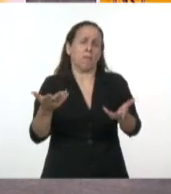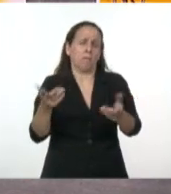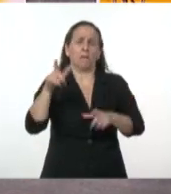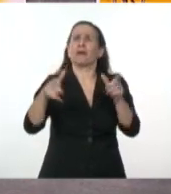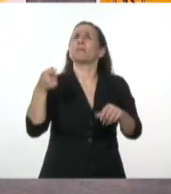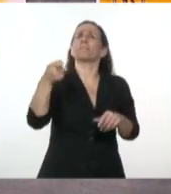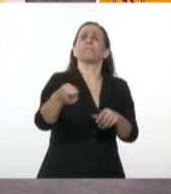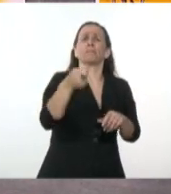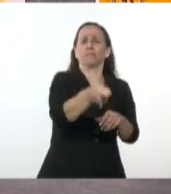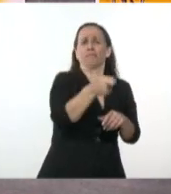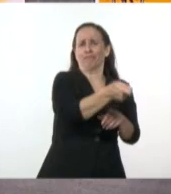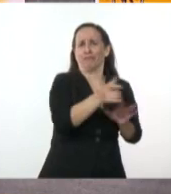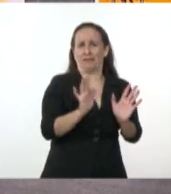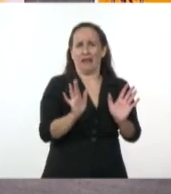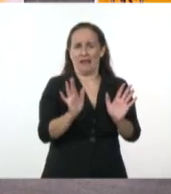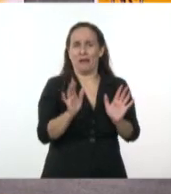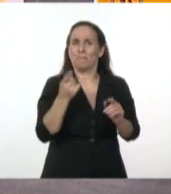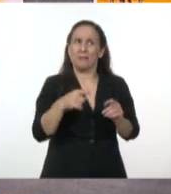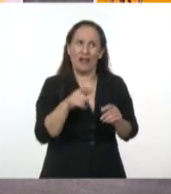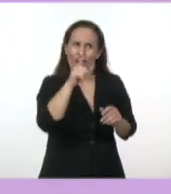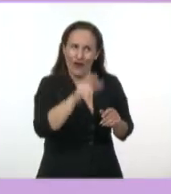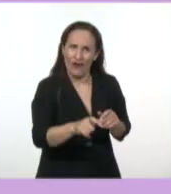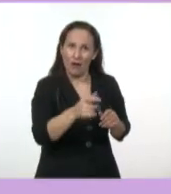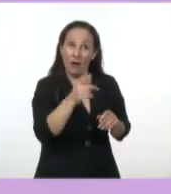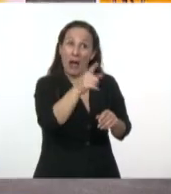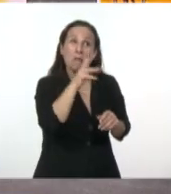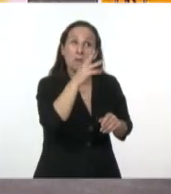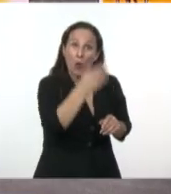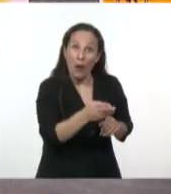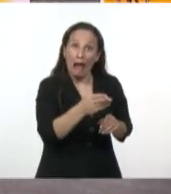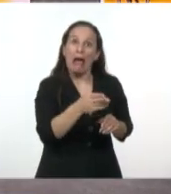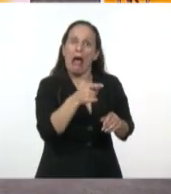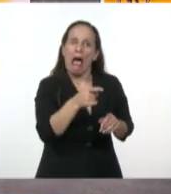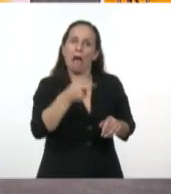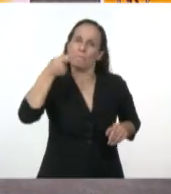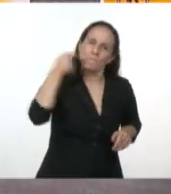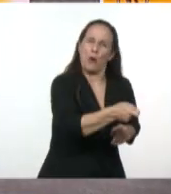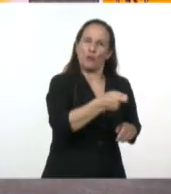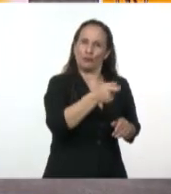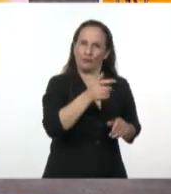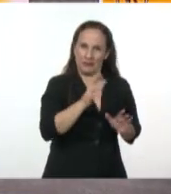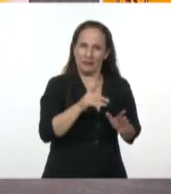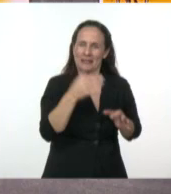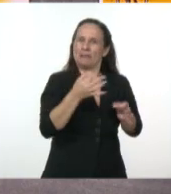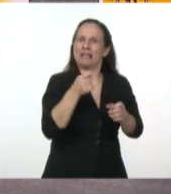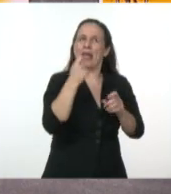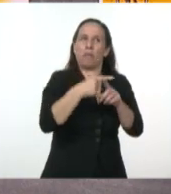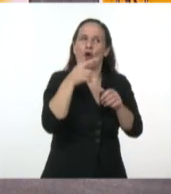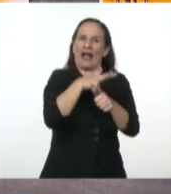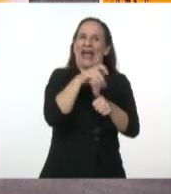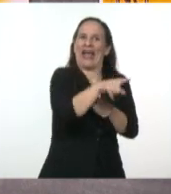Porque acá hay una razón específica que es una razón de género. Claro. ¿Sí? En torno a eso, en